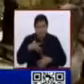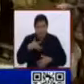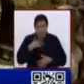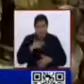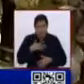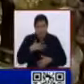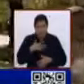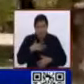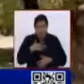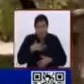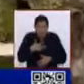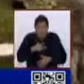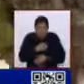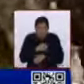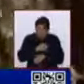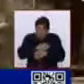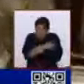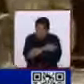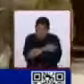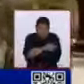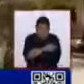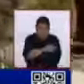sensación bastante escalofriante.